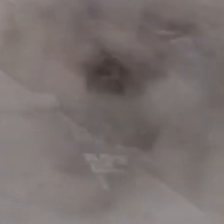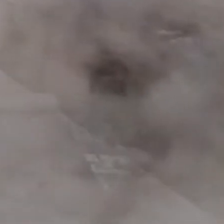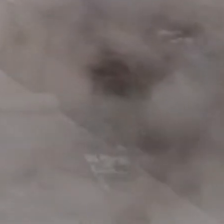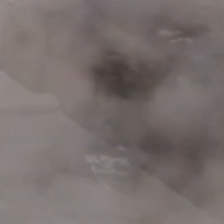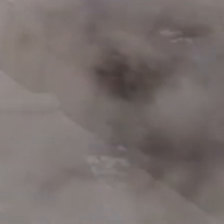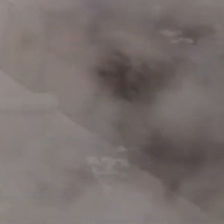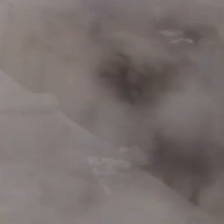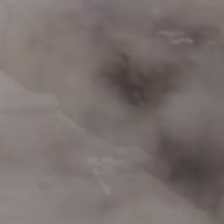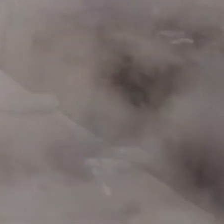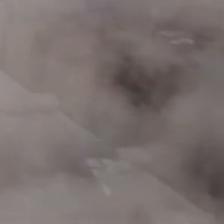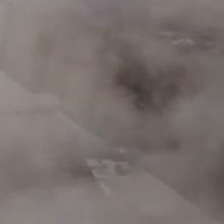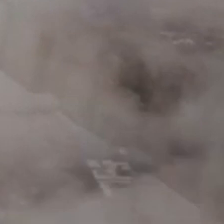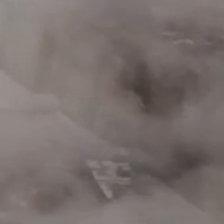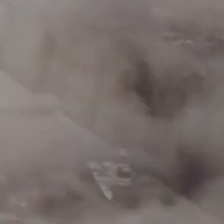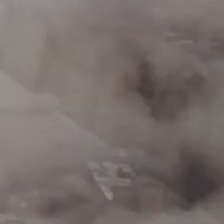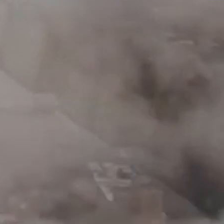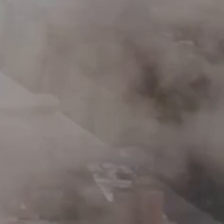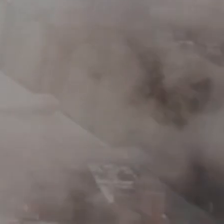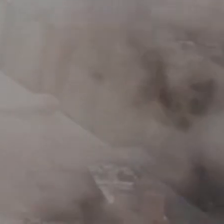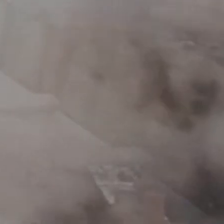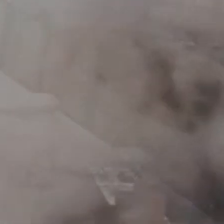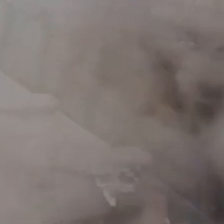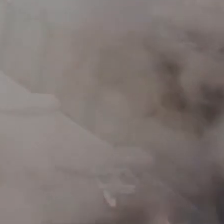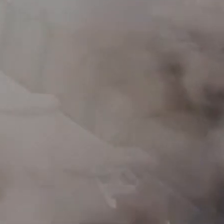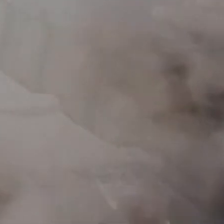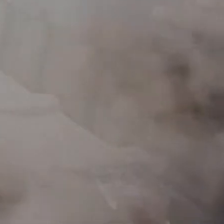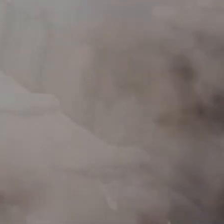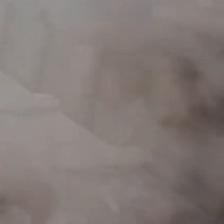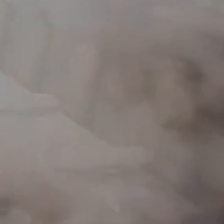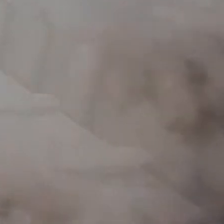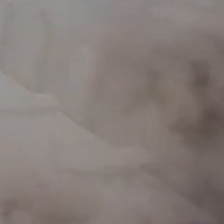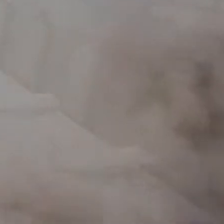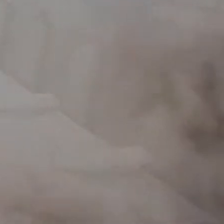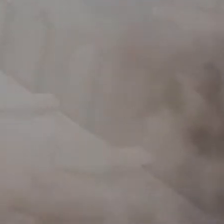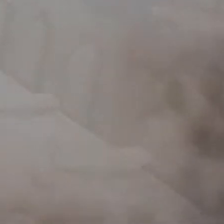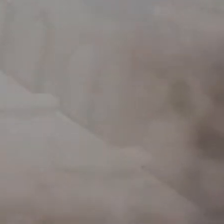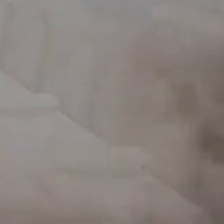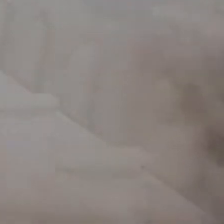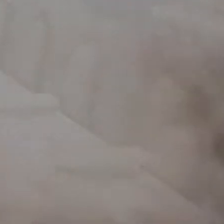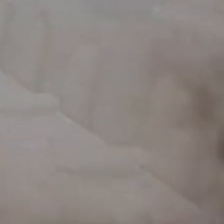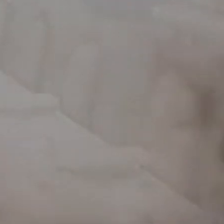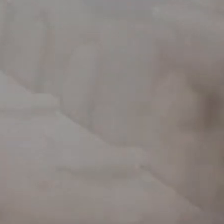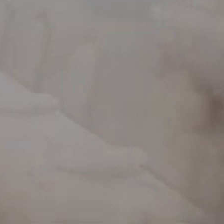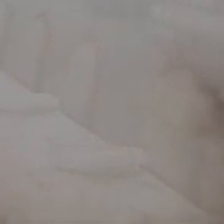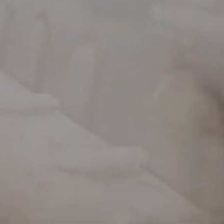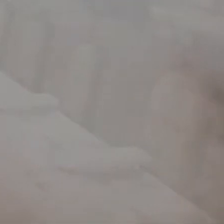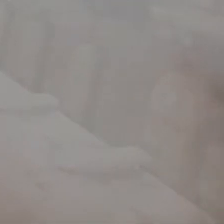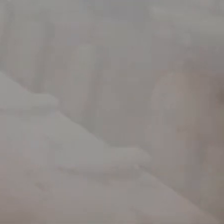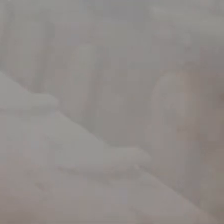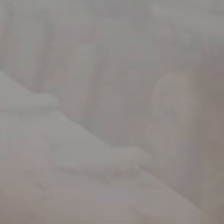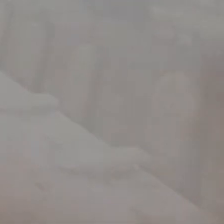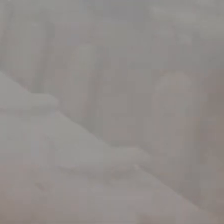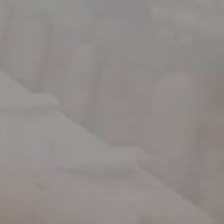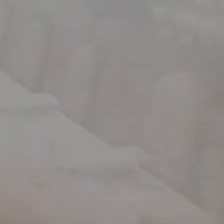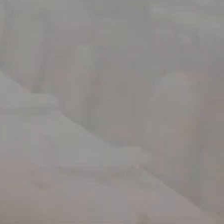llamar. Escucha bien lo que te digo, el rey te mandó a llamar. Todo lo que el enemigo te robó hoy, él